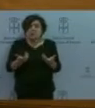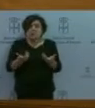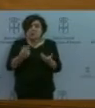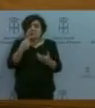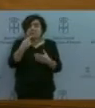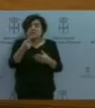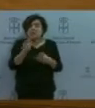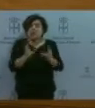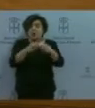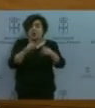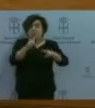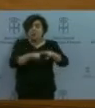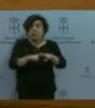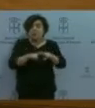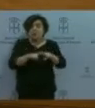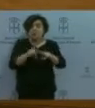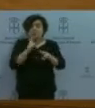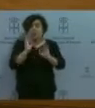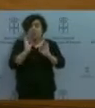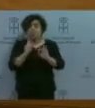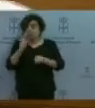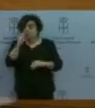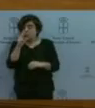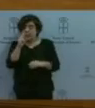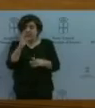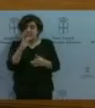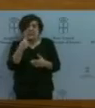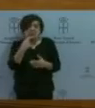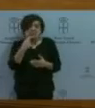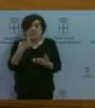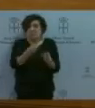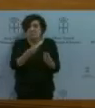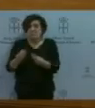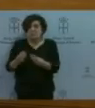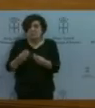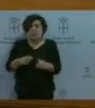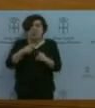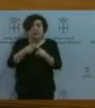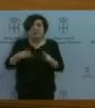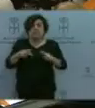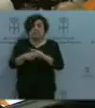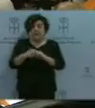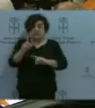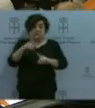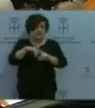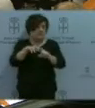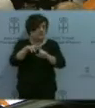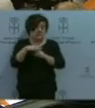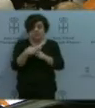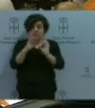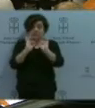Grupo Socialista tiene mucho que decir para evitar este tipo de cuestiones, ustedes son uno de los que han creado también esta polémica en la